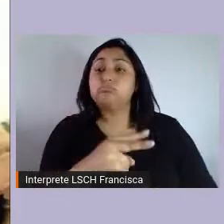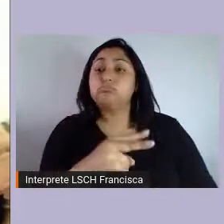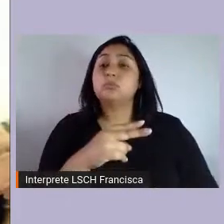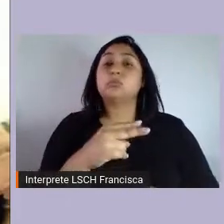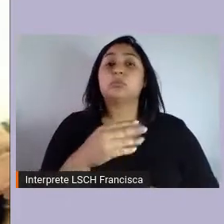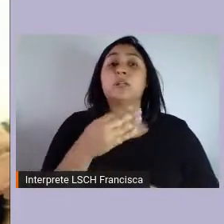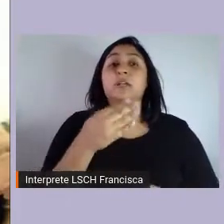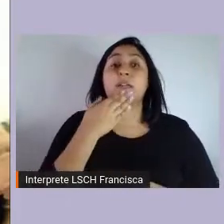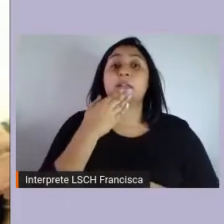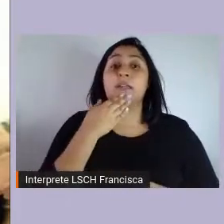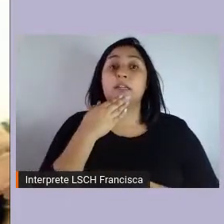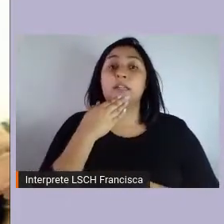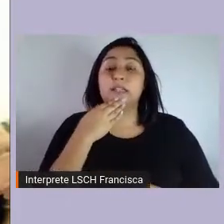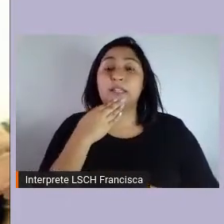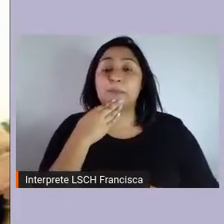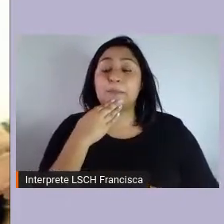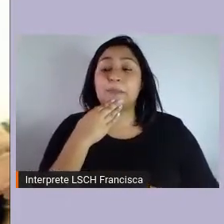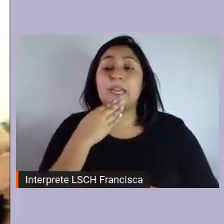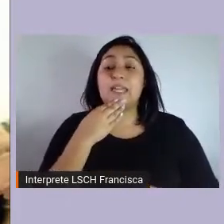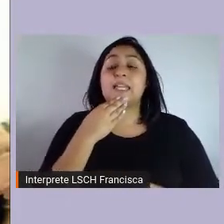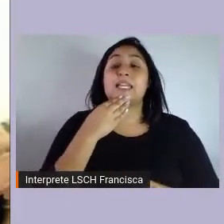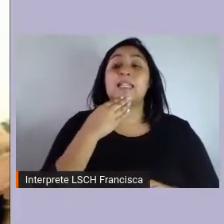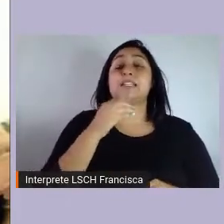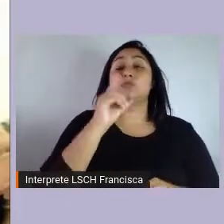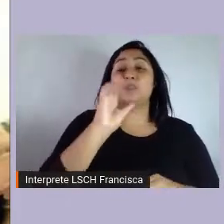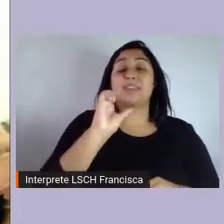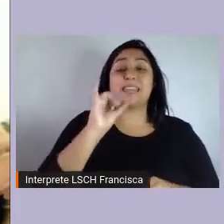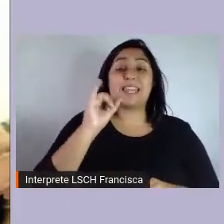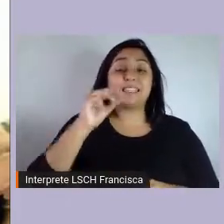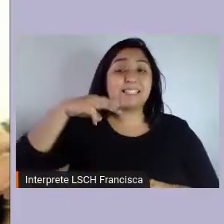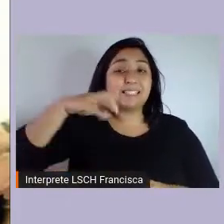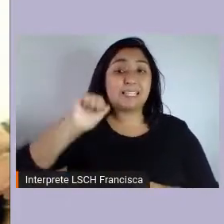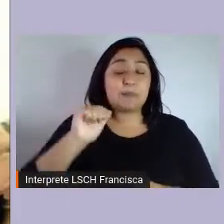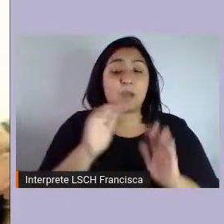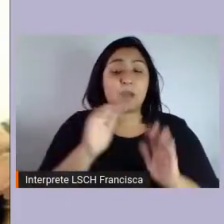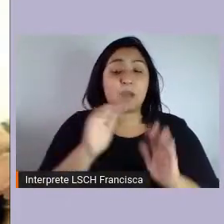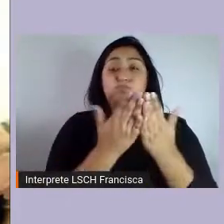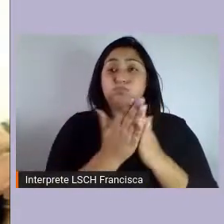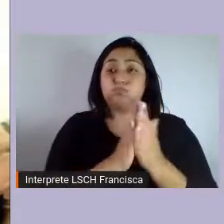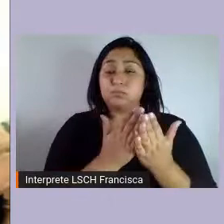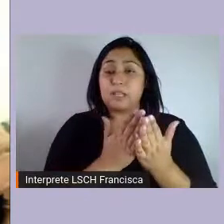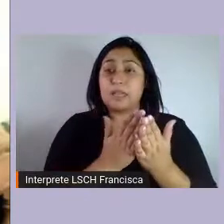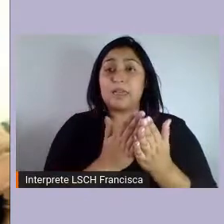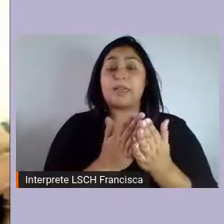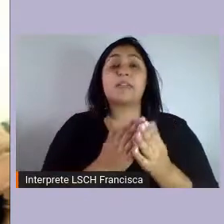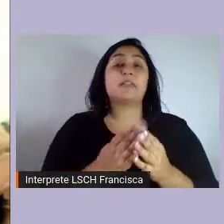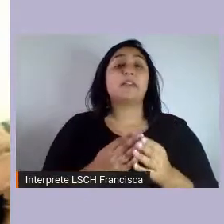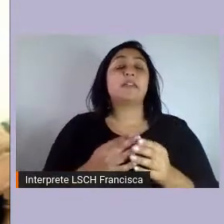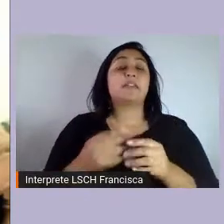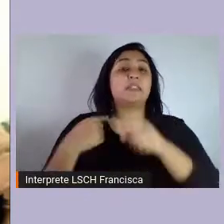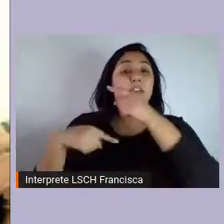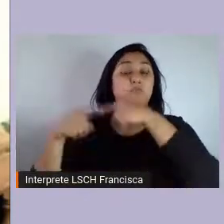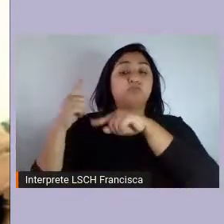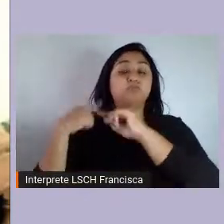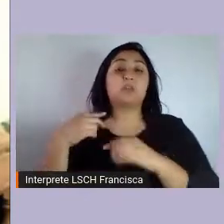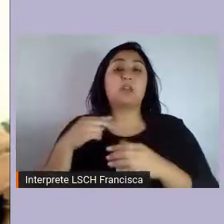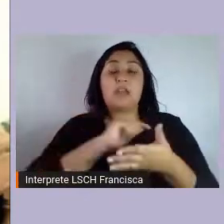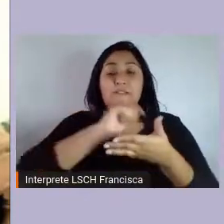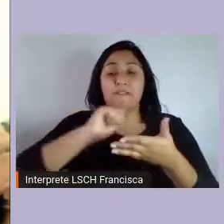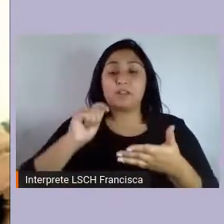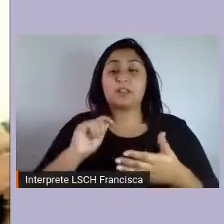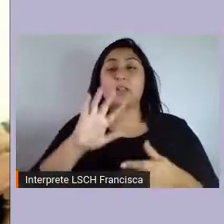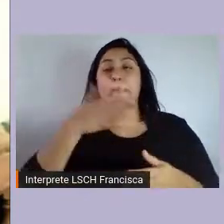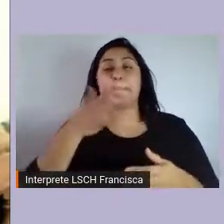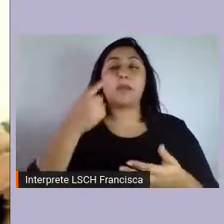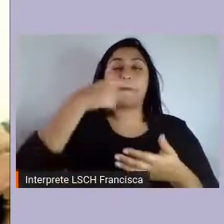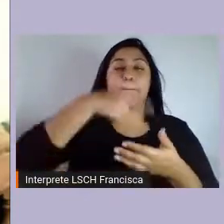de su décima autobiográfica, que es un libro que ella compuso, creemos, aproximadamente entre los años